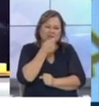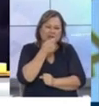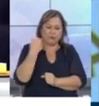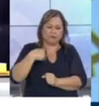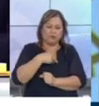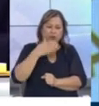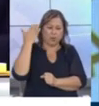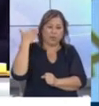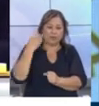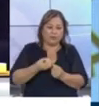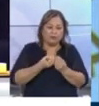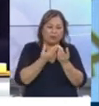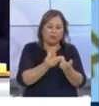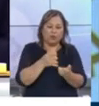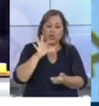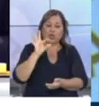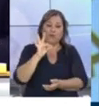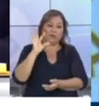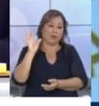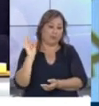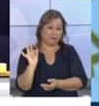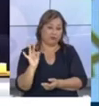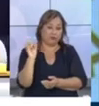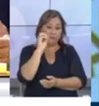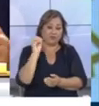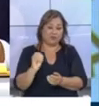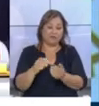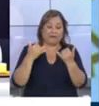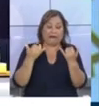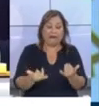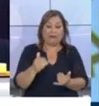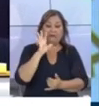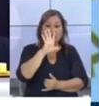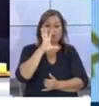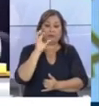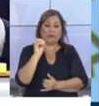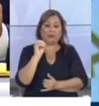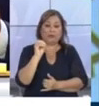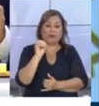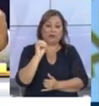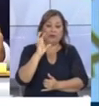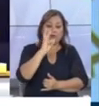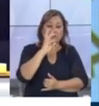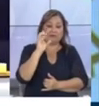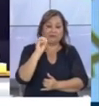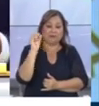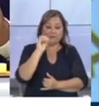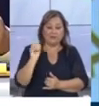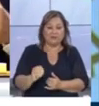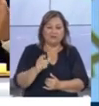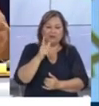logramos llevar al 98 por ciento ahora han estado entre 50 y 60 por ciento el que está pagando el precio